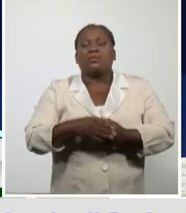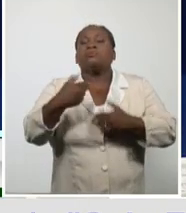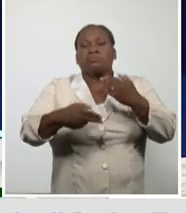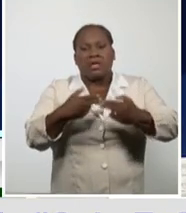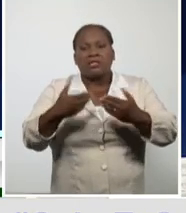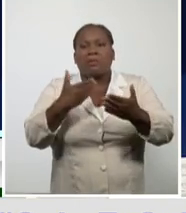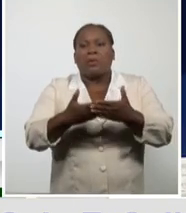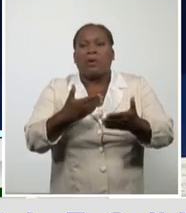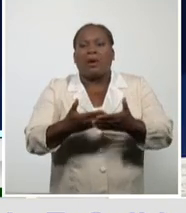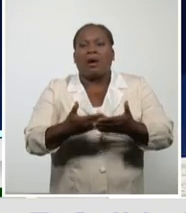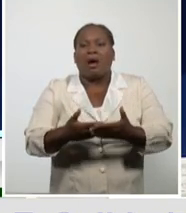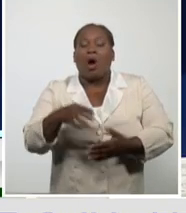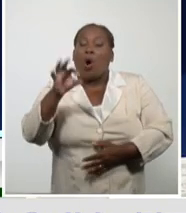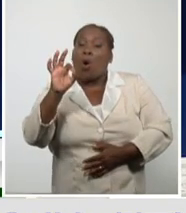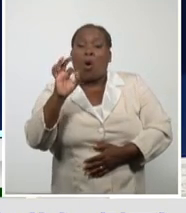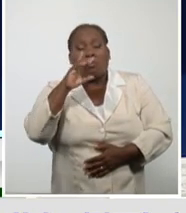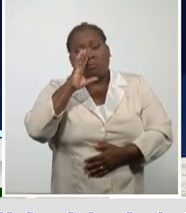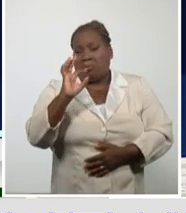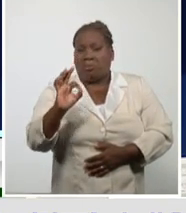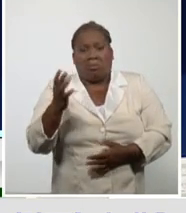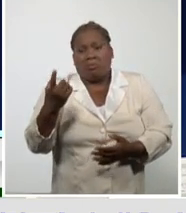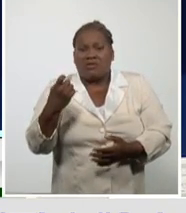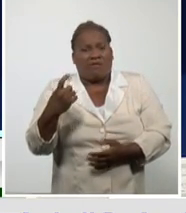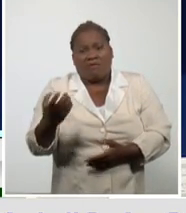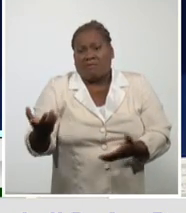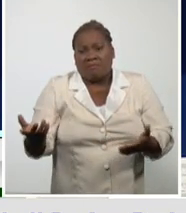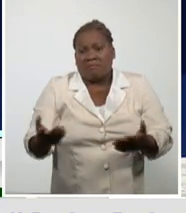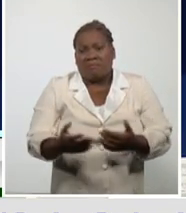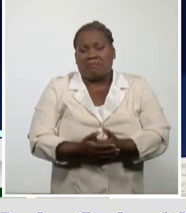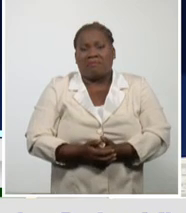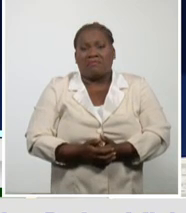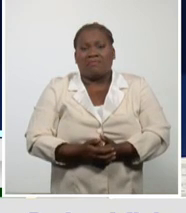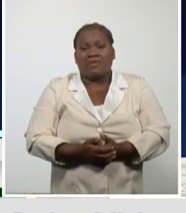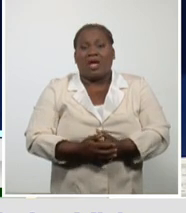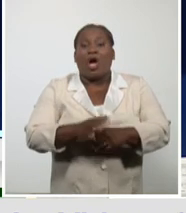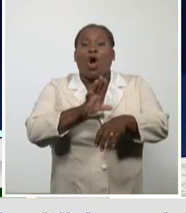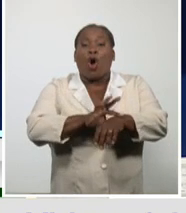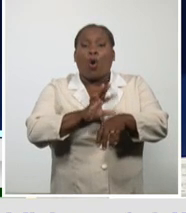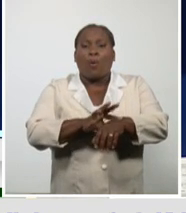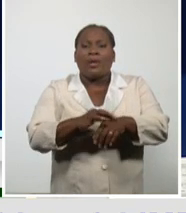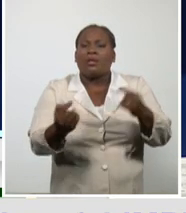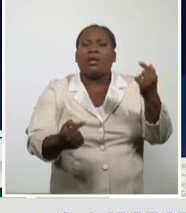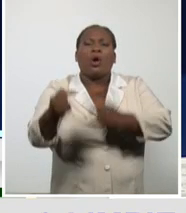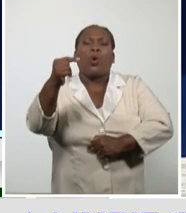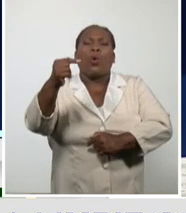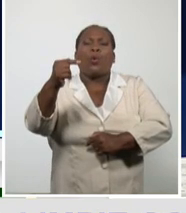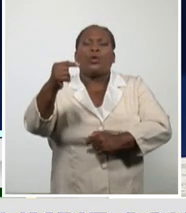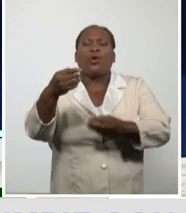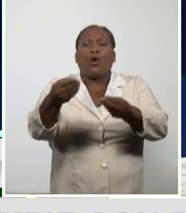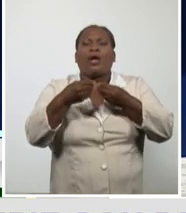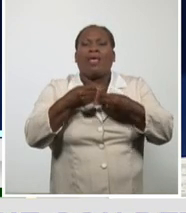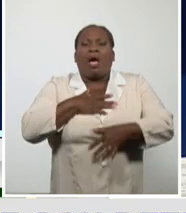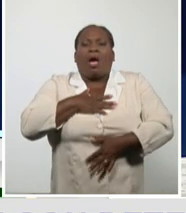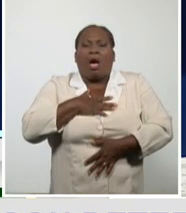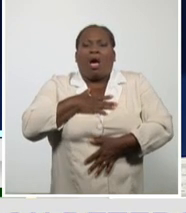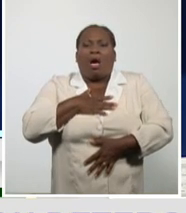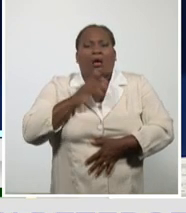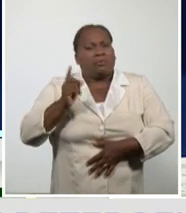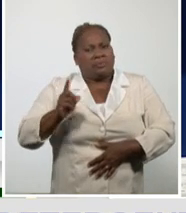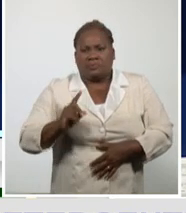o tal vez no, porque no necesariamente el COVID es el único que produce esta